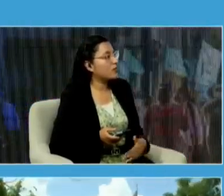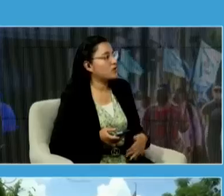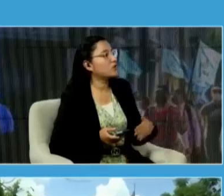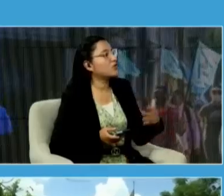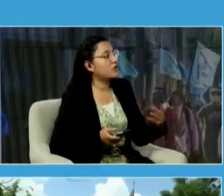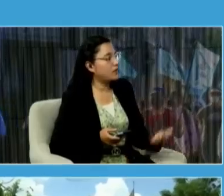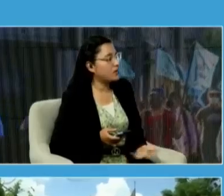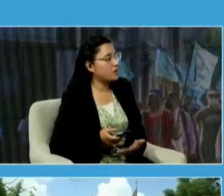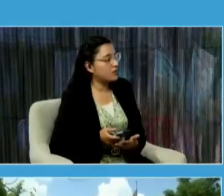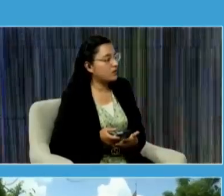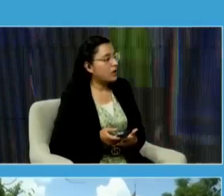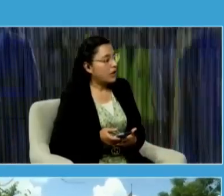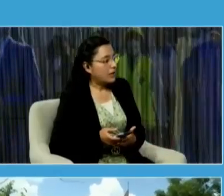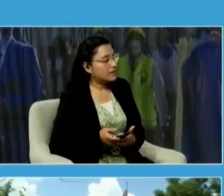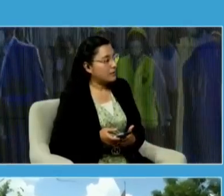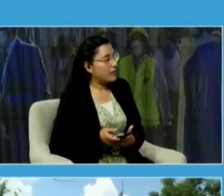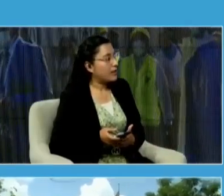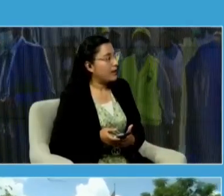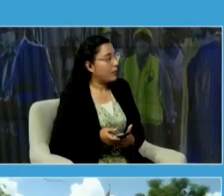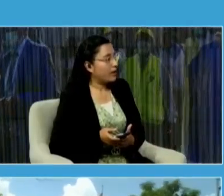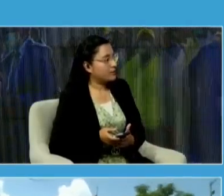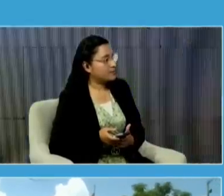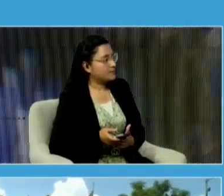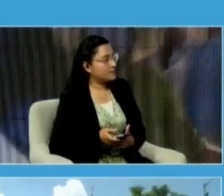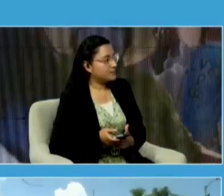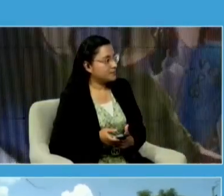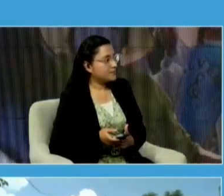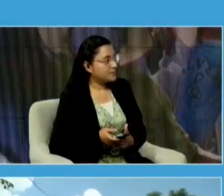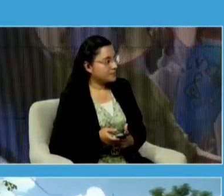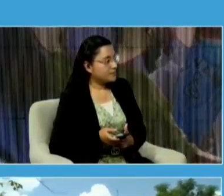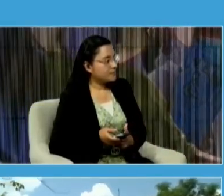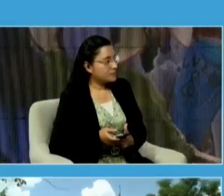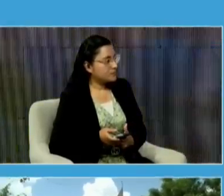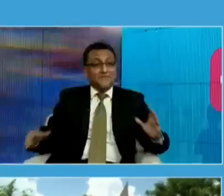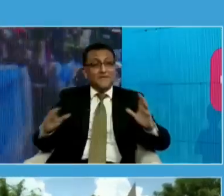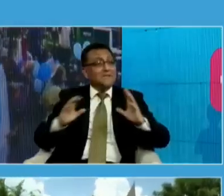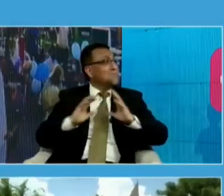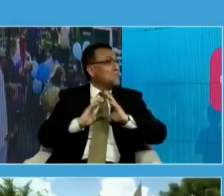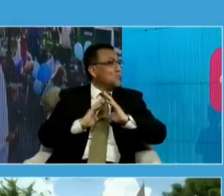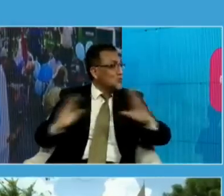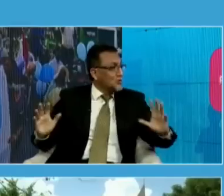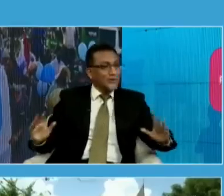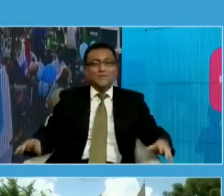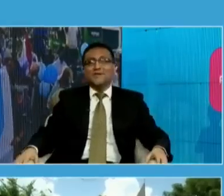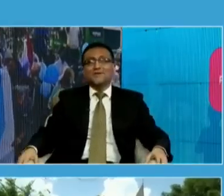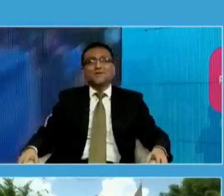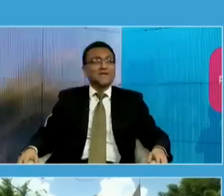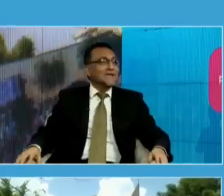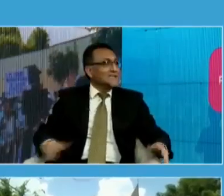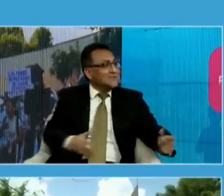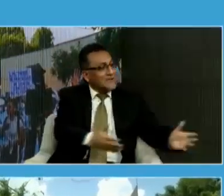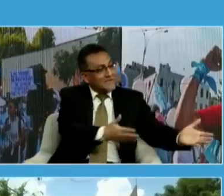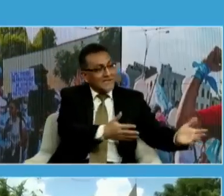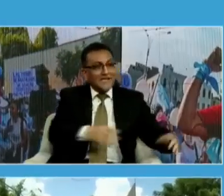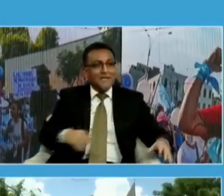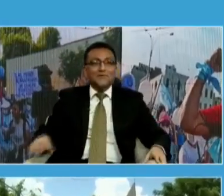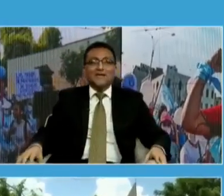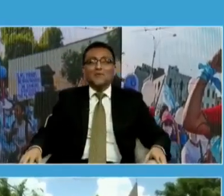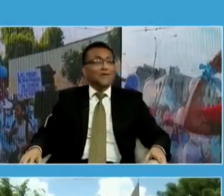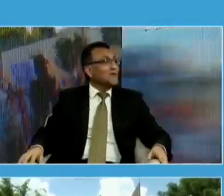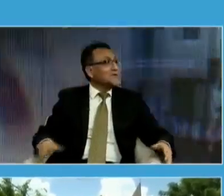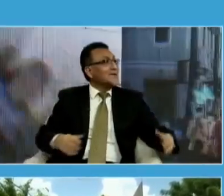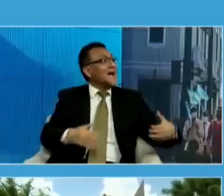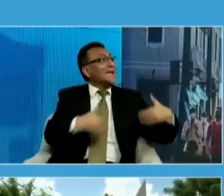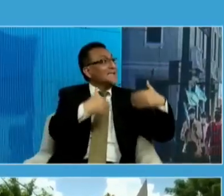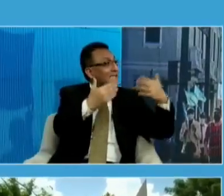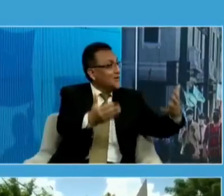centro de convenciones donde se viene llevando la asamblea de la OEA. Sí, es excelente. Realmente se ve mucho movimiento. Sí, y seguramente sí, aquí la diputada